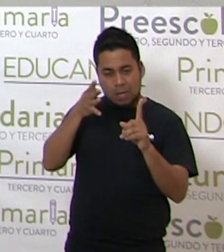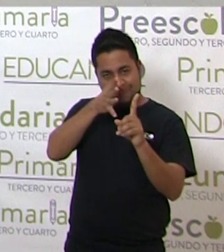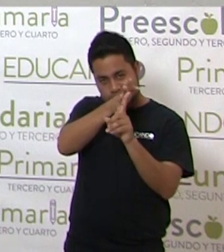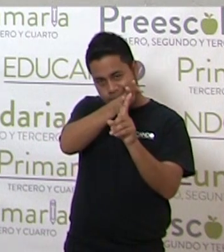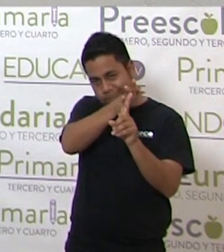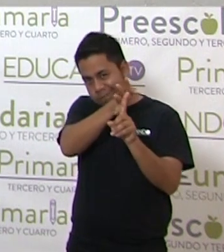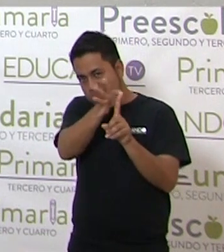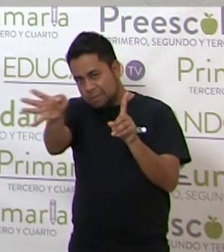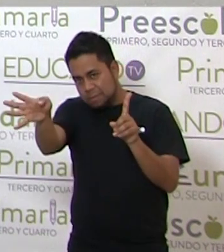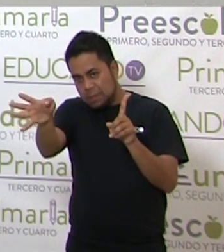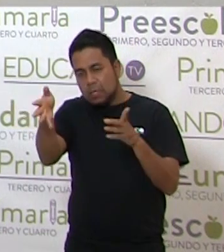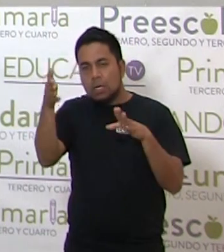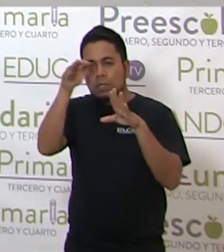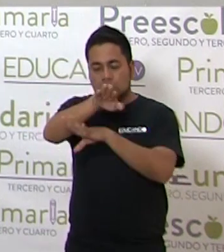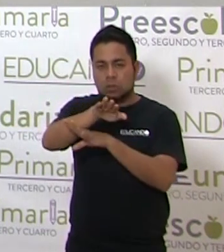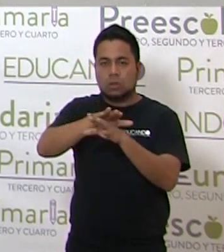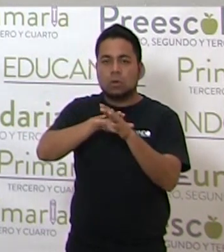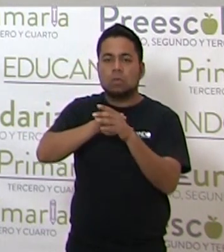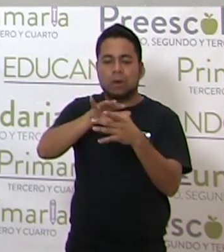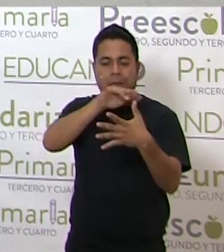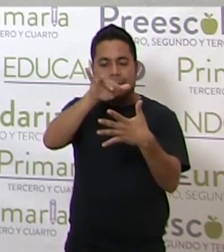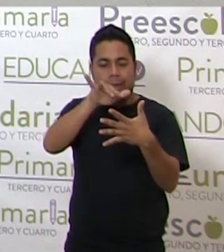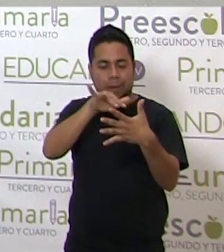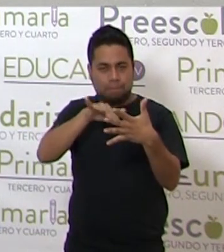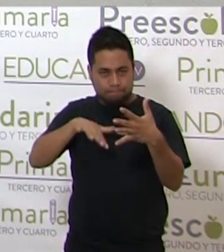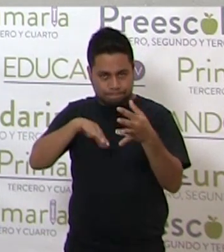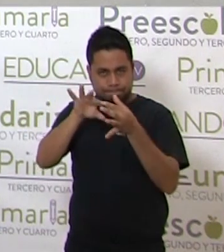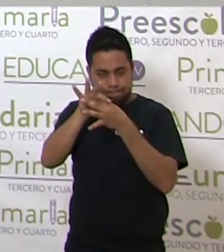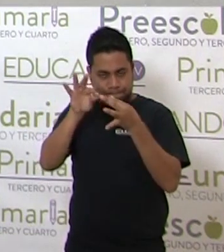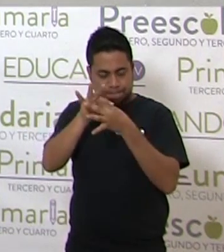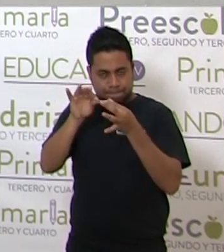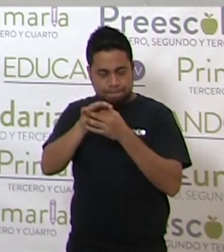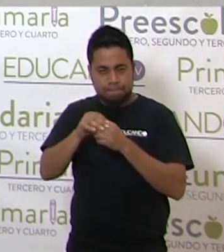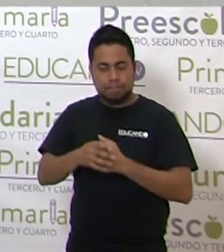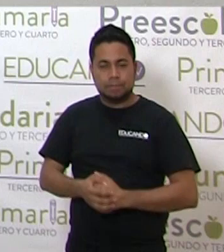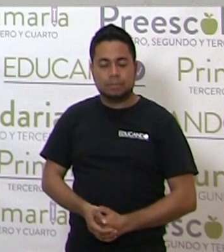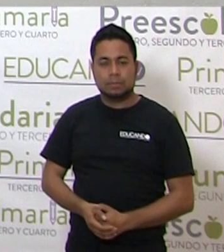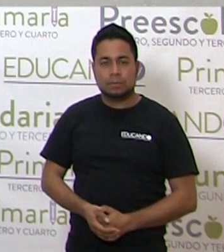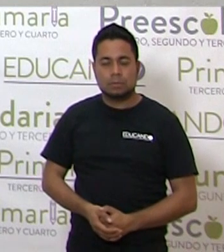conceptual sobre los textos expositivos. ¿Qué son?